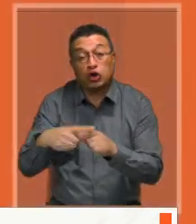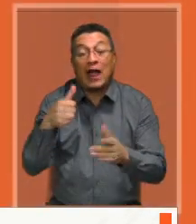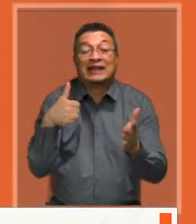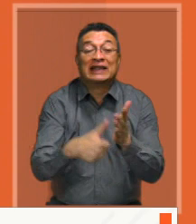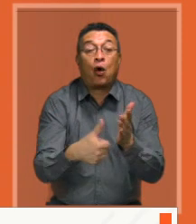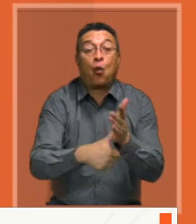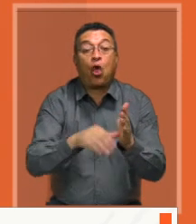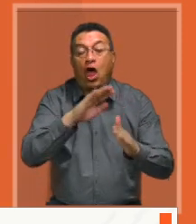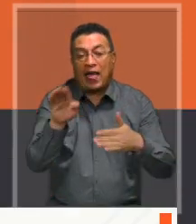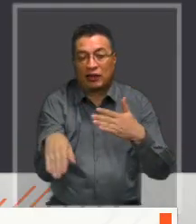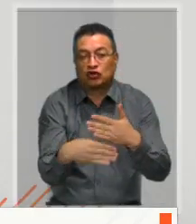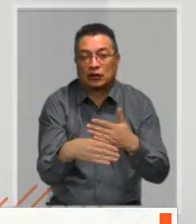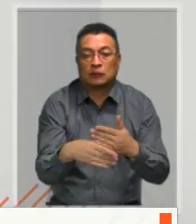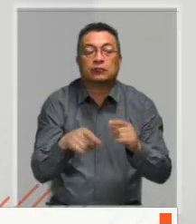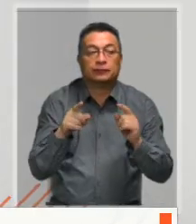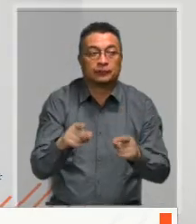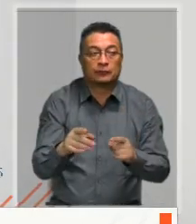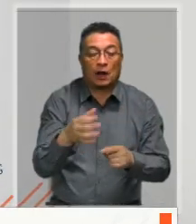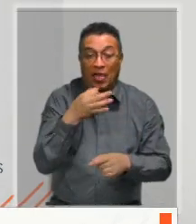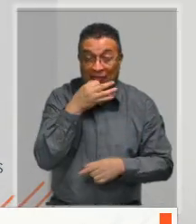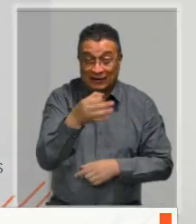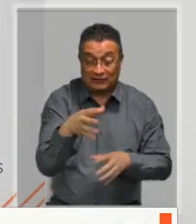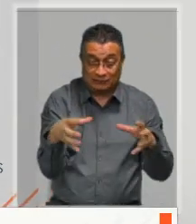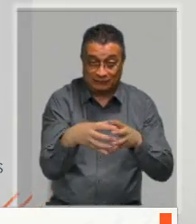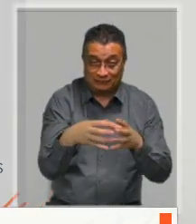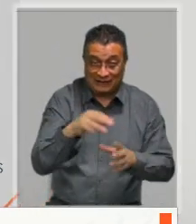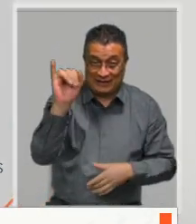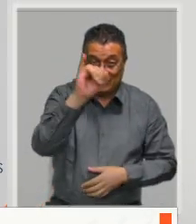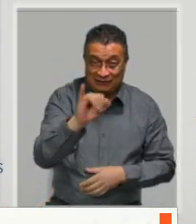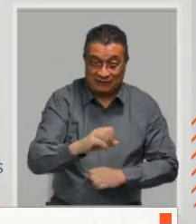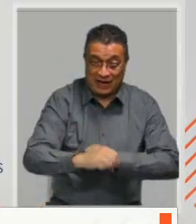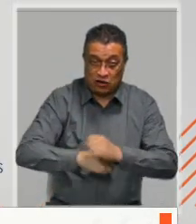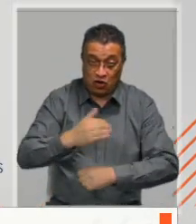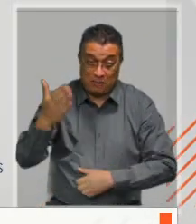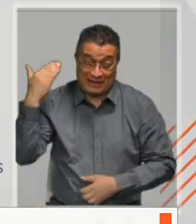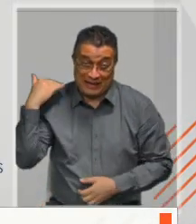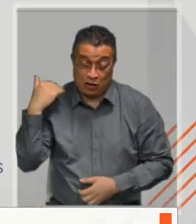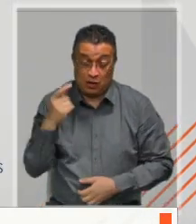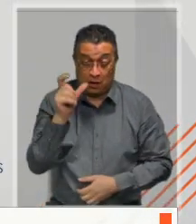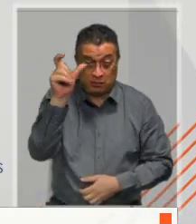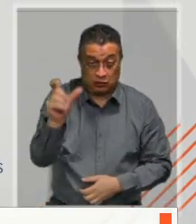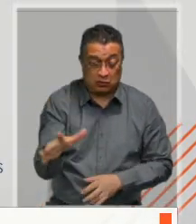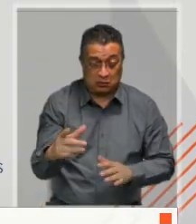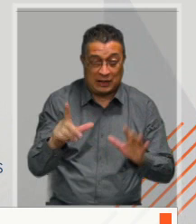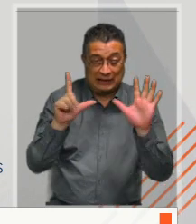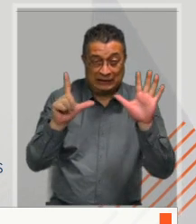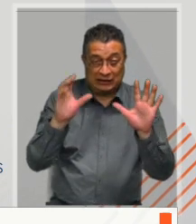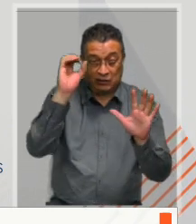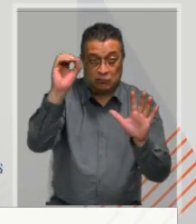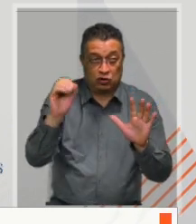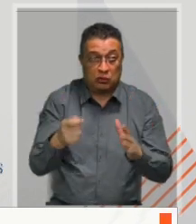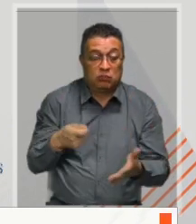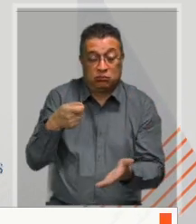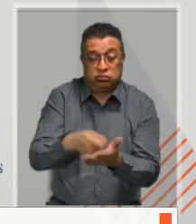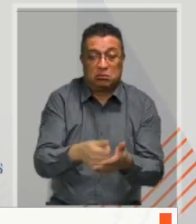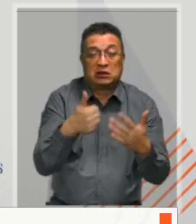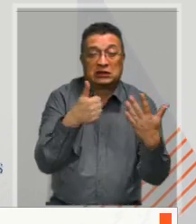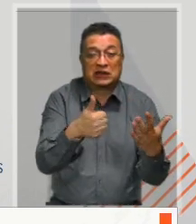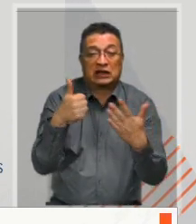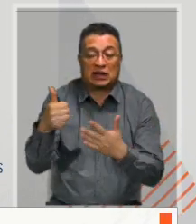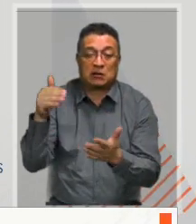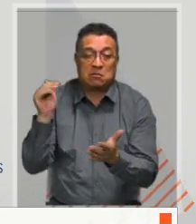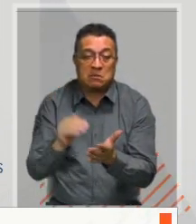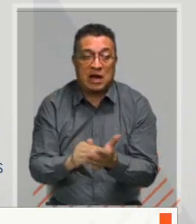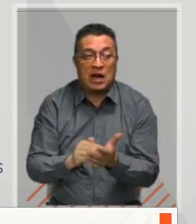adicional. Según cifras de la Asociación de ISAPRES, el año pasado en promedio una persona cotizó por su 7% 66.000 pesos y